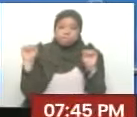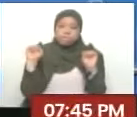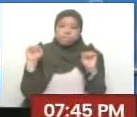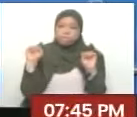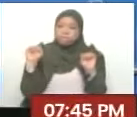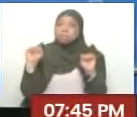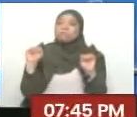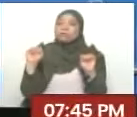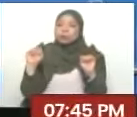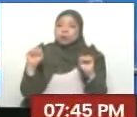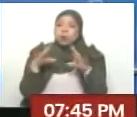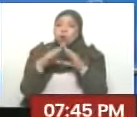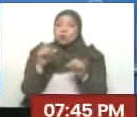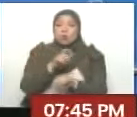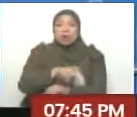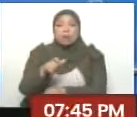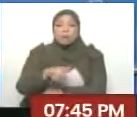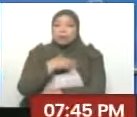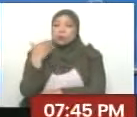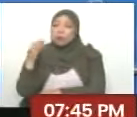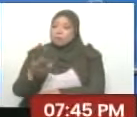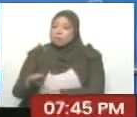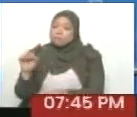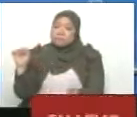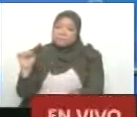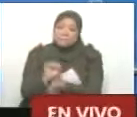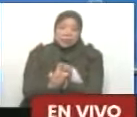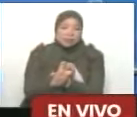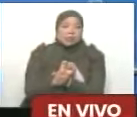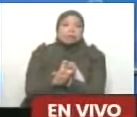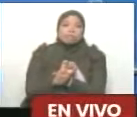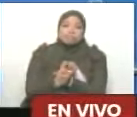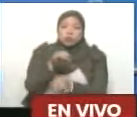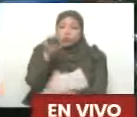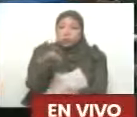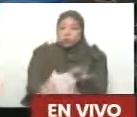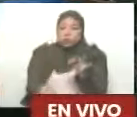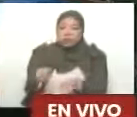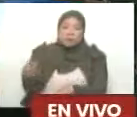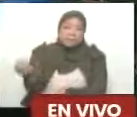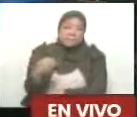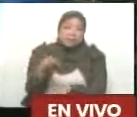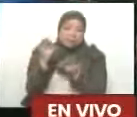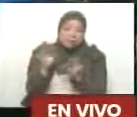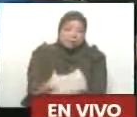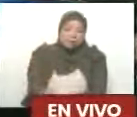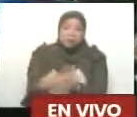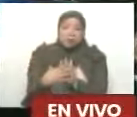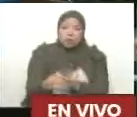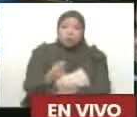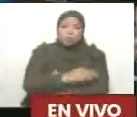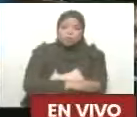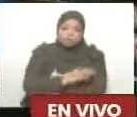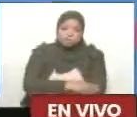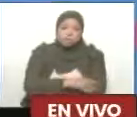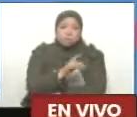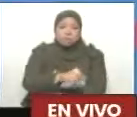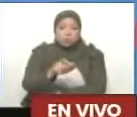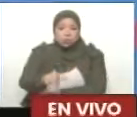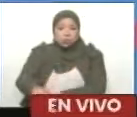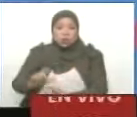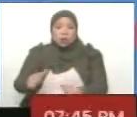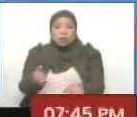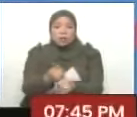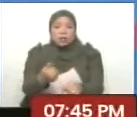quiero que caigan todos los que tienen que caer y haya máxima justicia. Justicia ejemplar, justicia